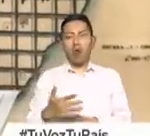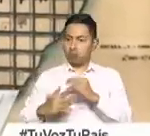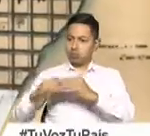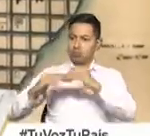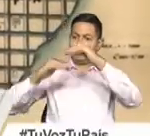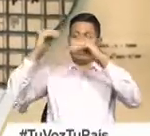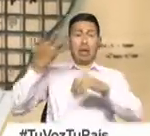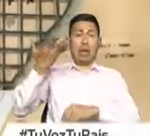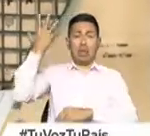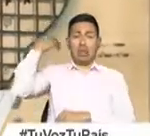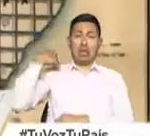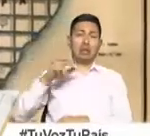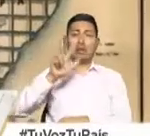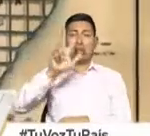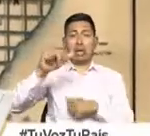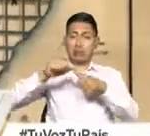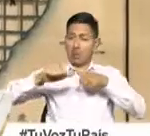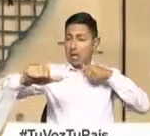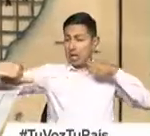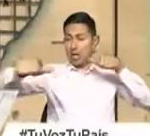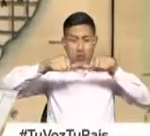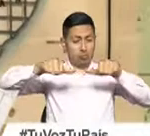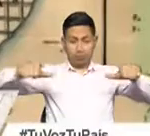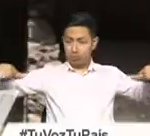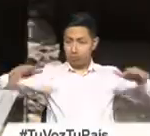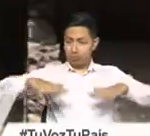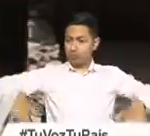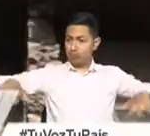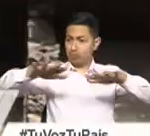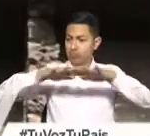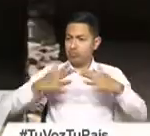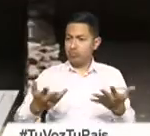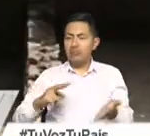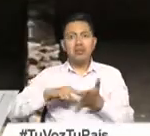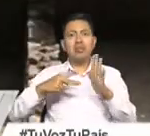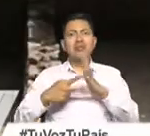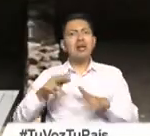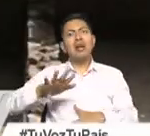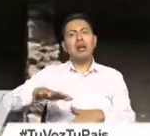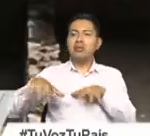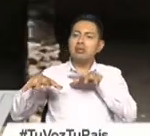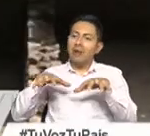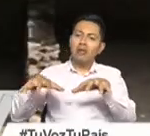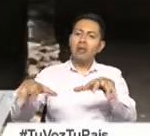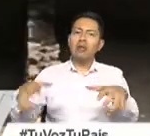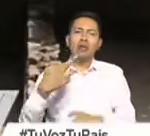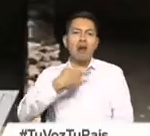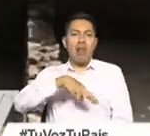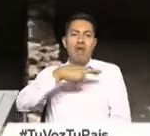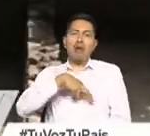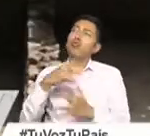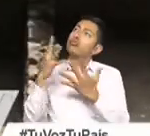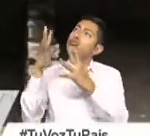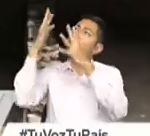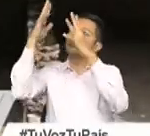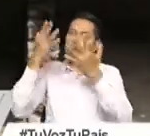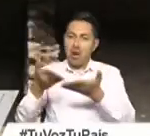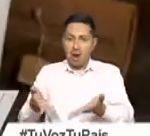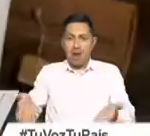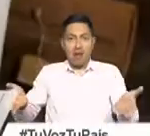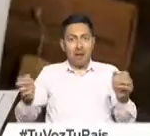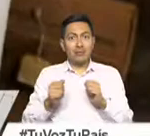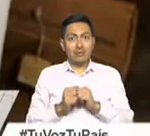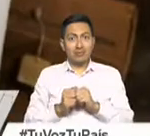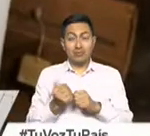es un recinto de unos 3 metros de largo por 4 de ancho, que debió estar destinado a actividades ceremoniales. Según los expertos, los